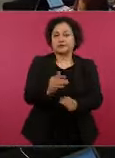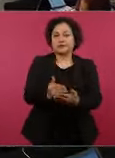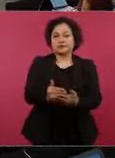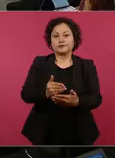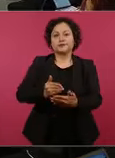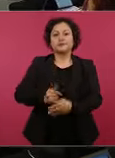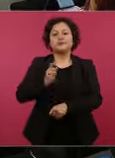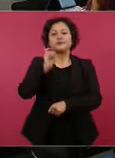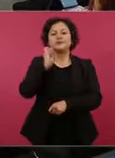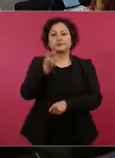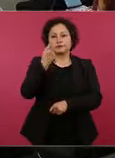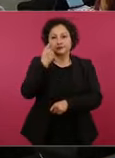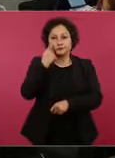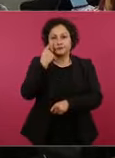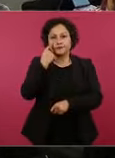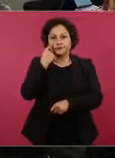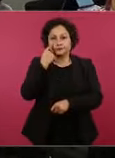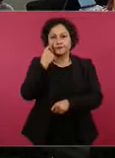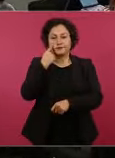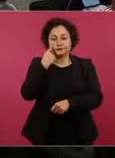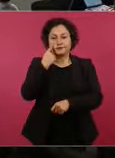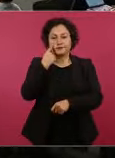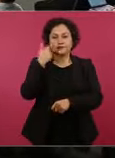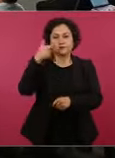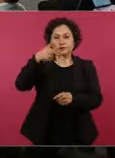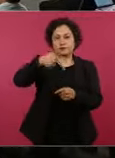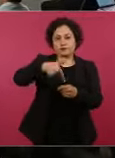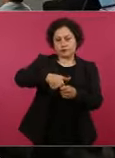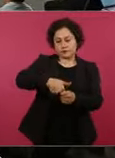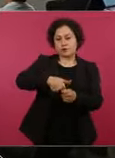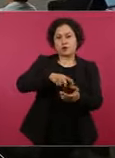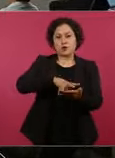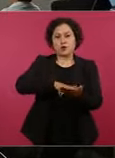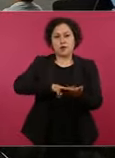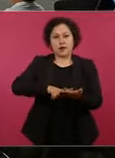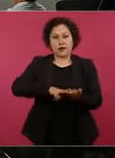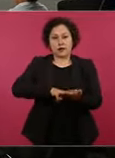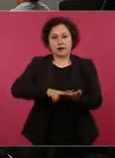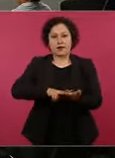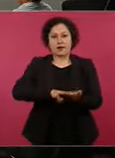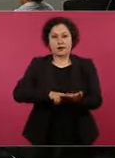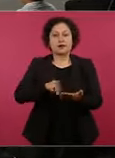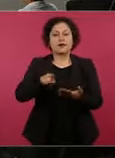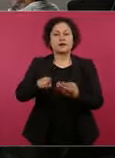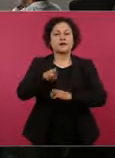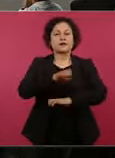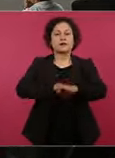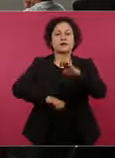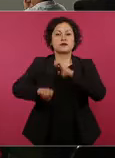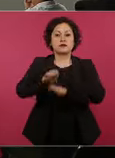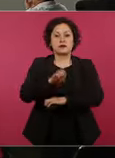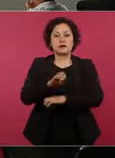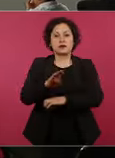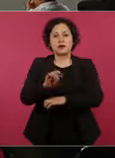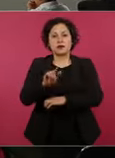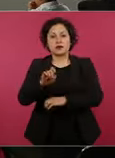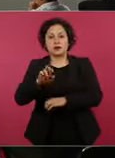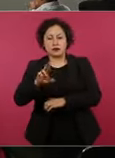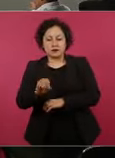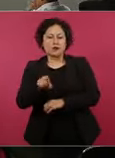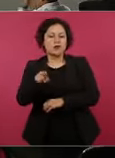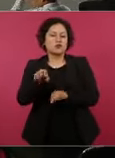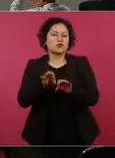en el caso de la gasolina de bajo octanaje, la mejor conocida como la regular, tenemos a Franquicia Valero, una franquicia importante a nivel